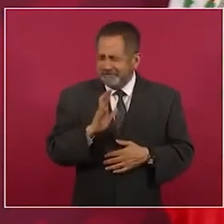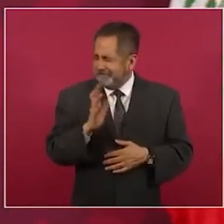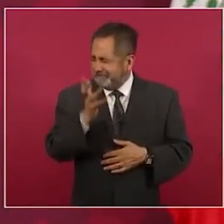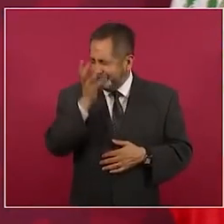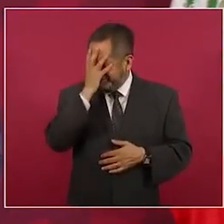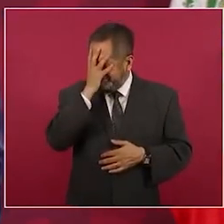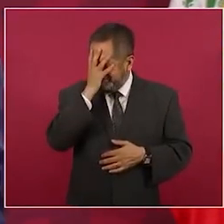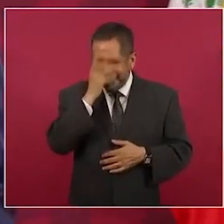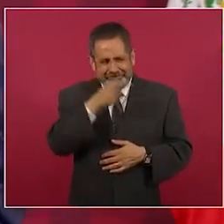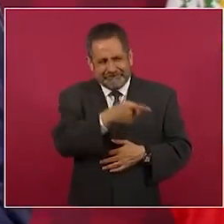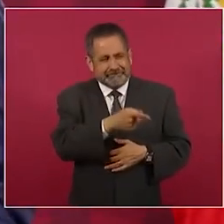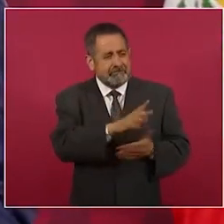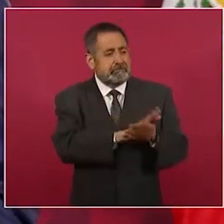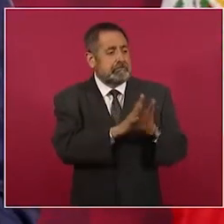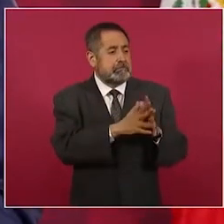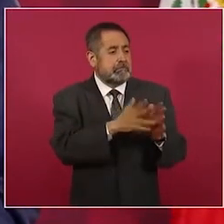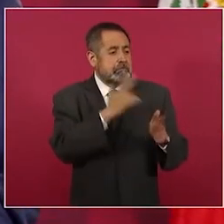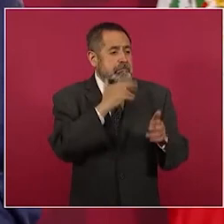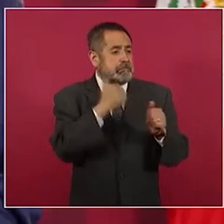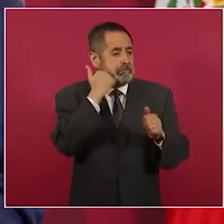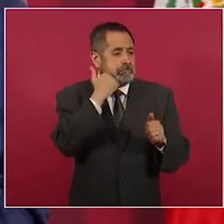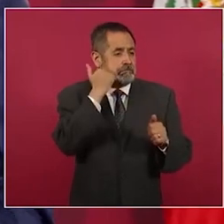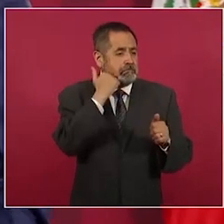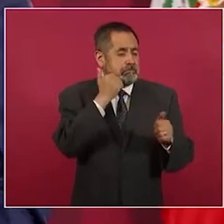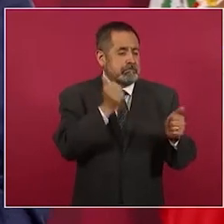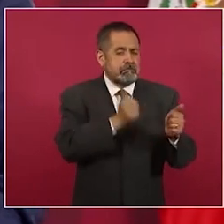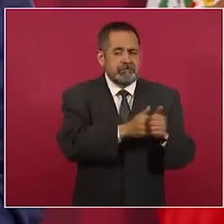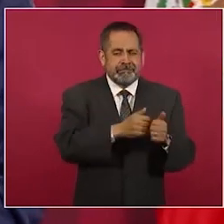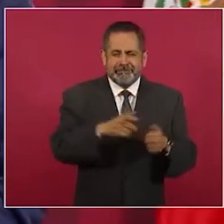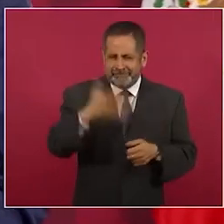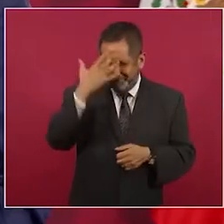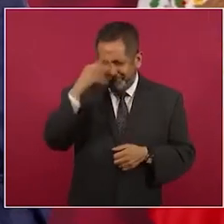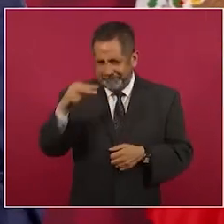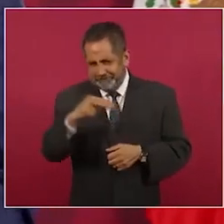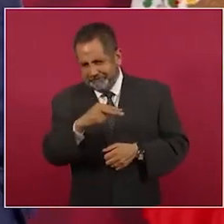No sé si ustedes, sobre todo los de más edad,